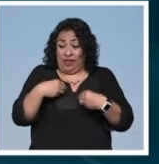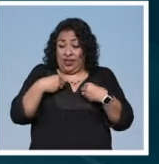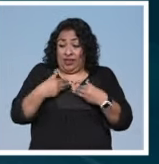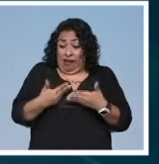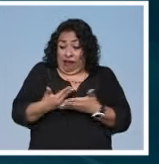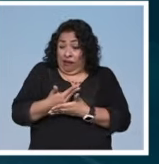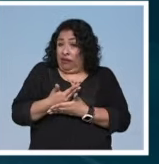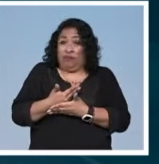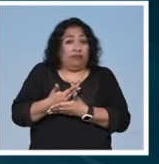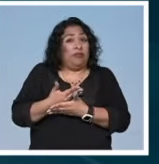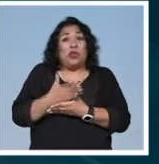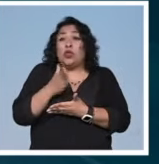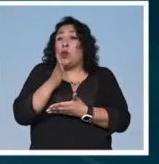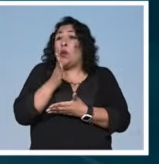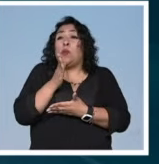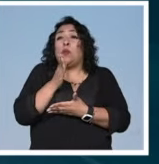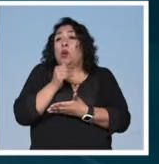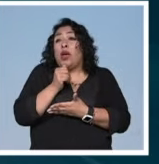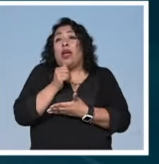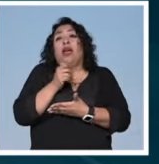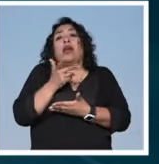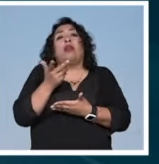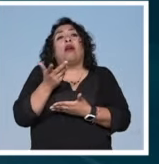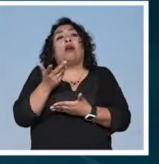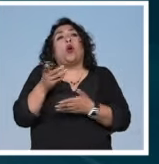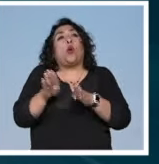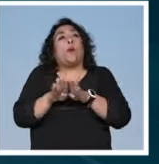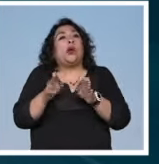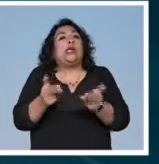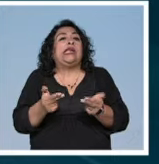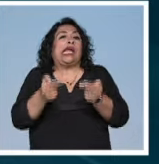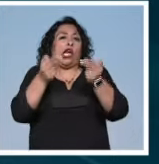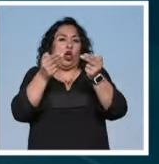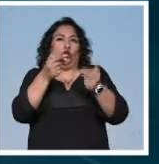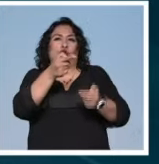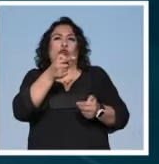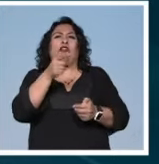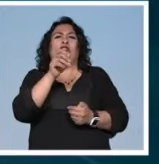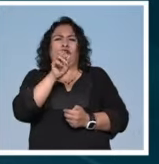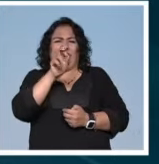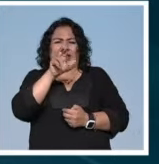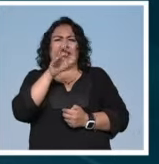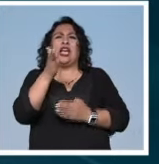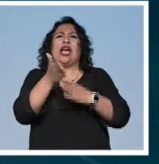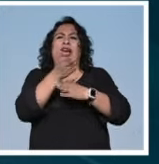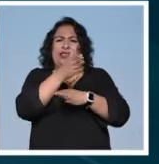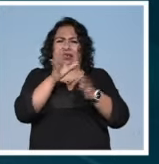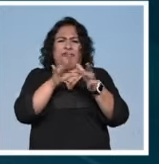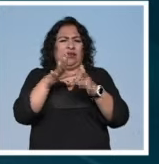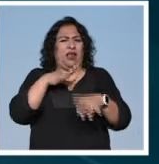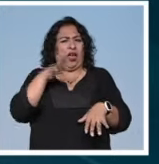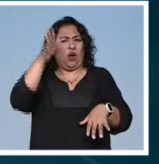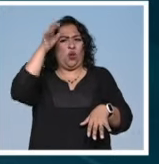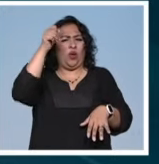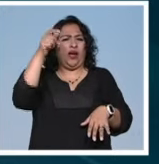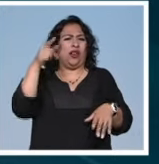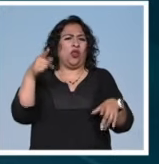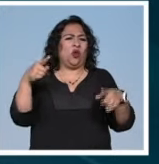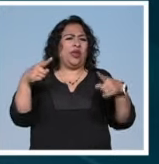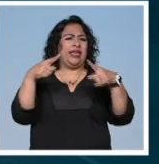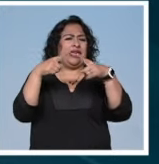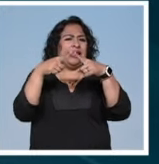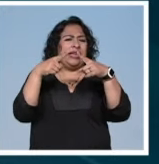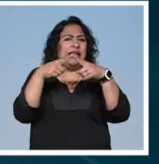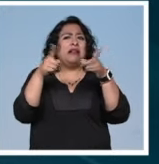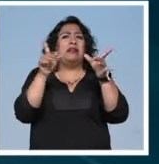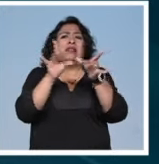nacido no puede ser un producto comercial. Francisco ya había expresado antes la oposición de la Iglesia Católica a